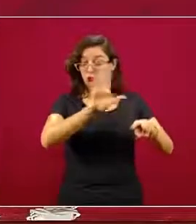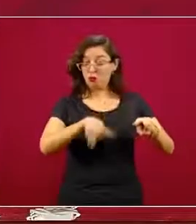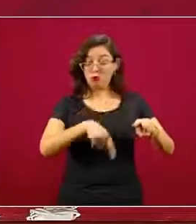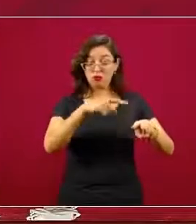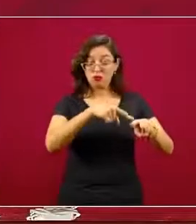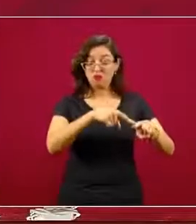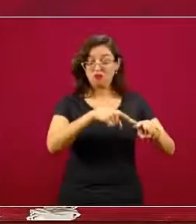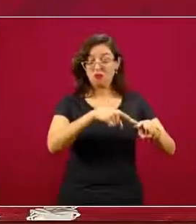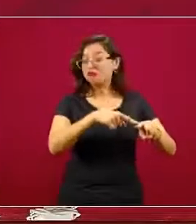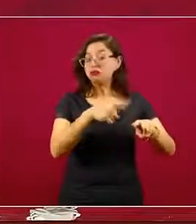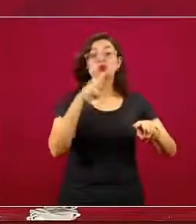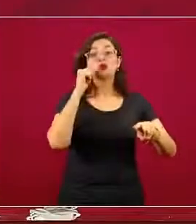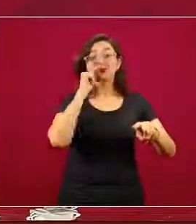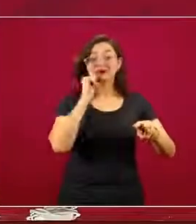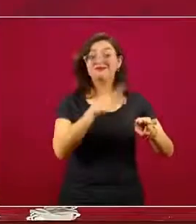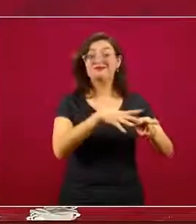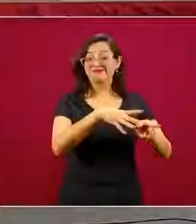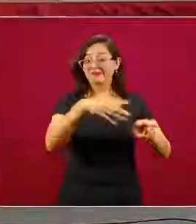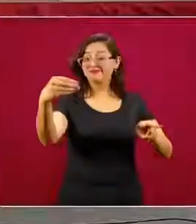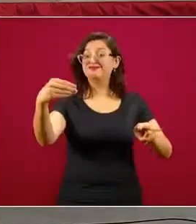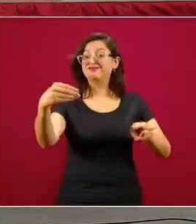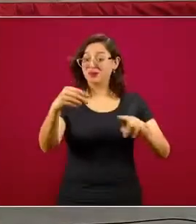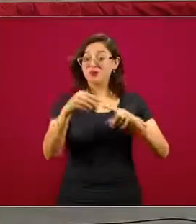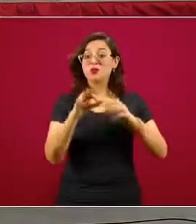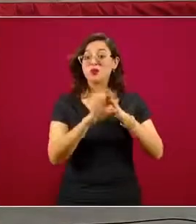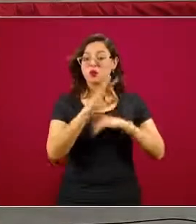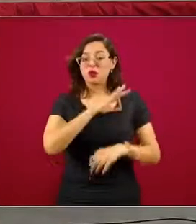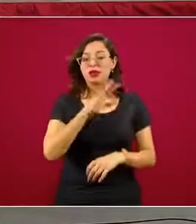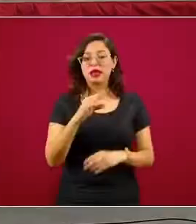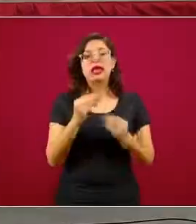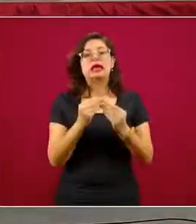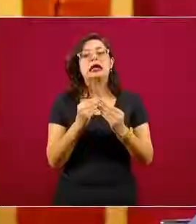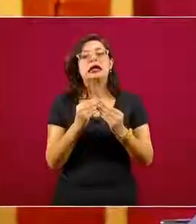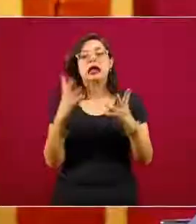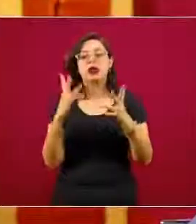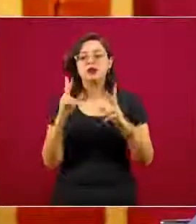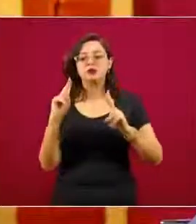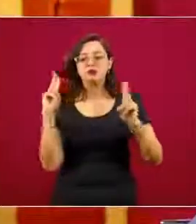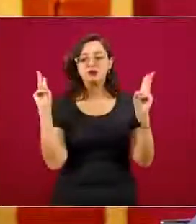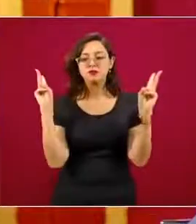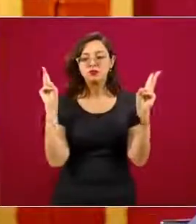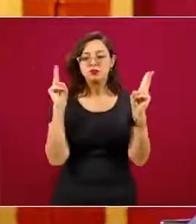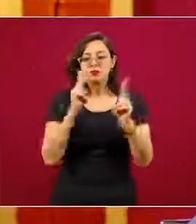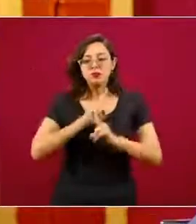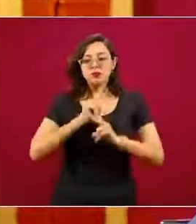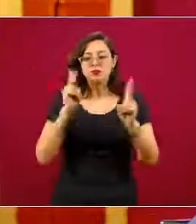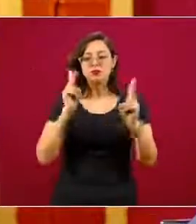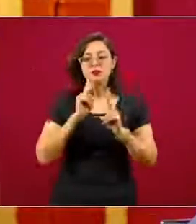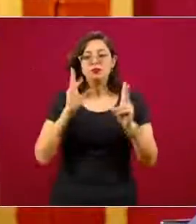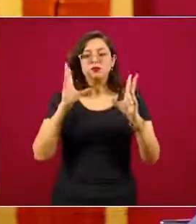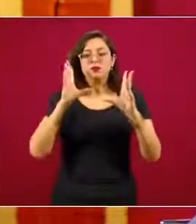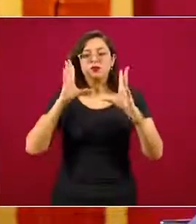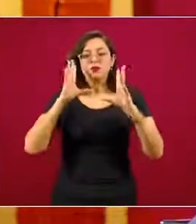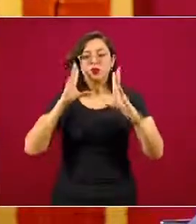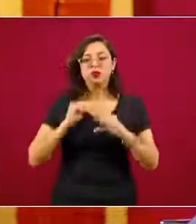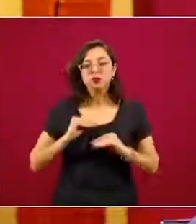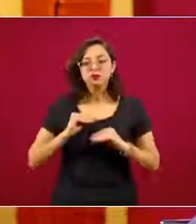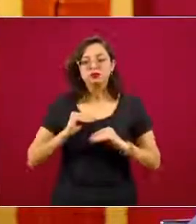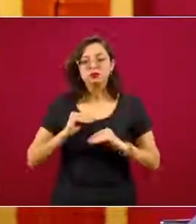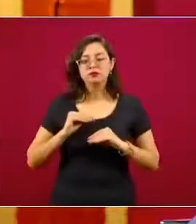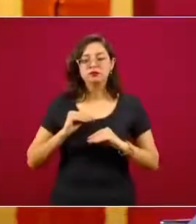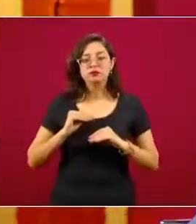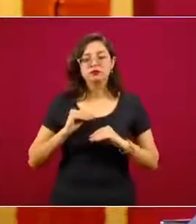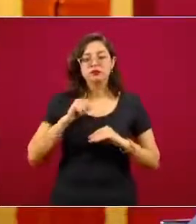estaba infectada. Desde luego, en el momento en que cesa la respiración, ya no existe el fenómeno en el que la persona puede expulsar los